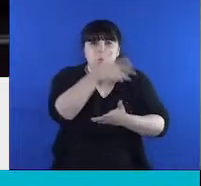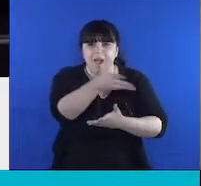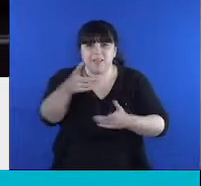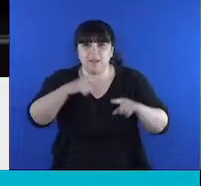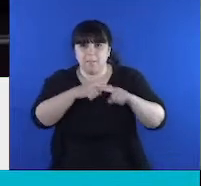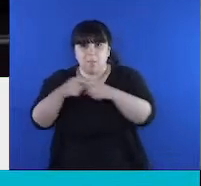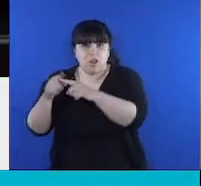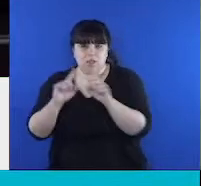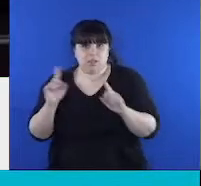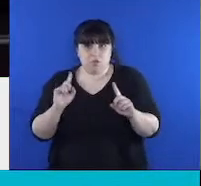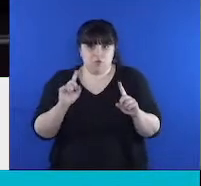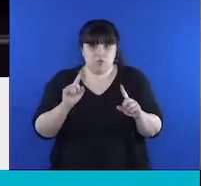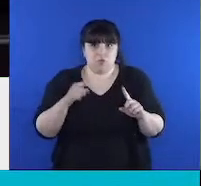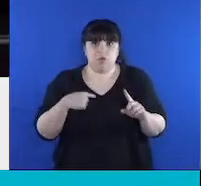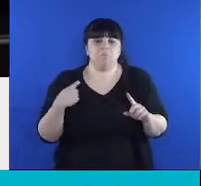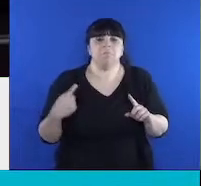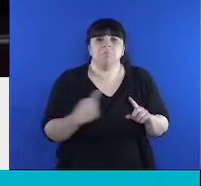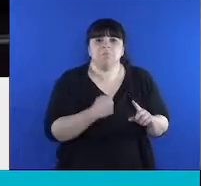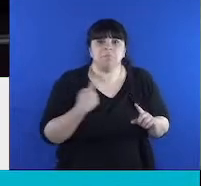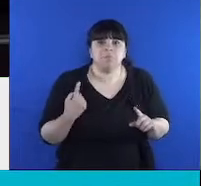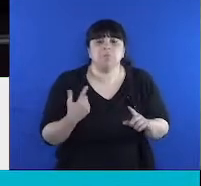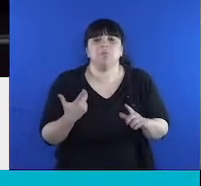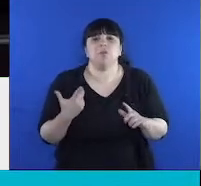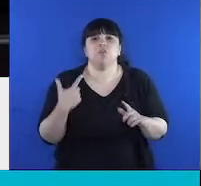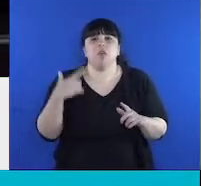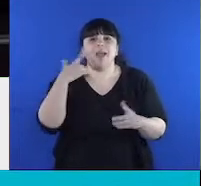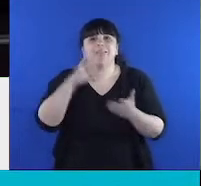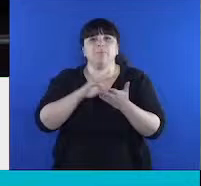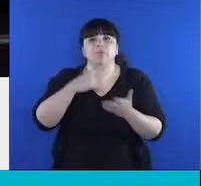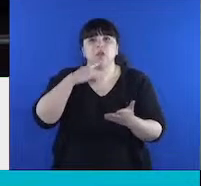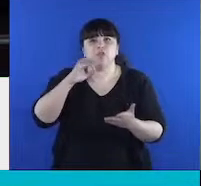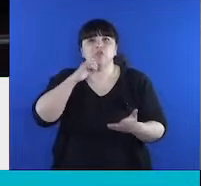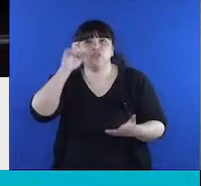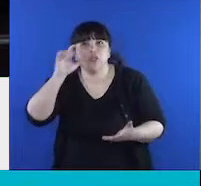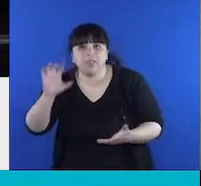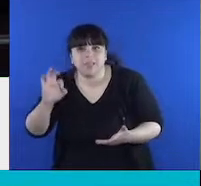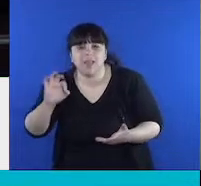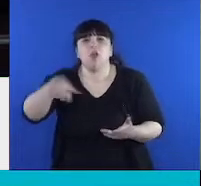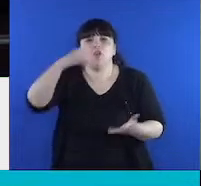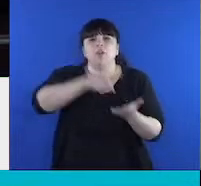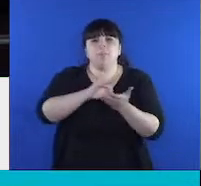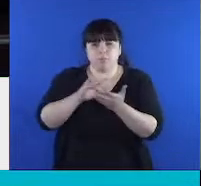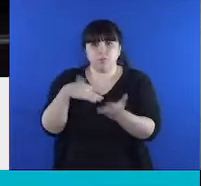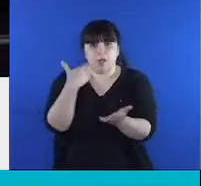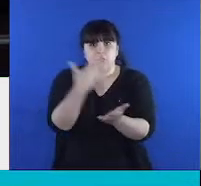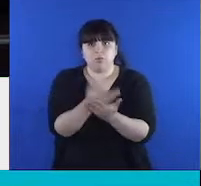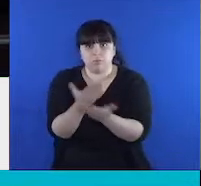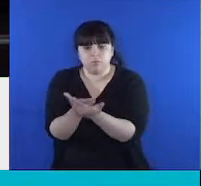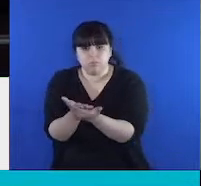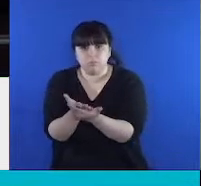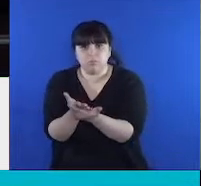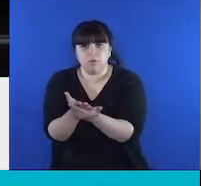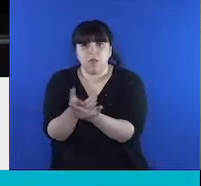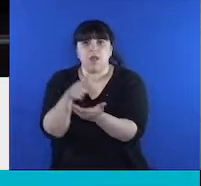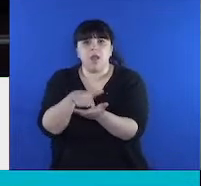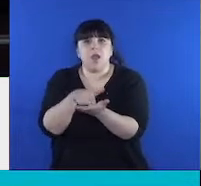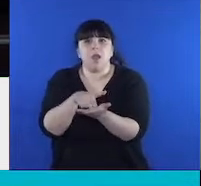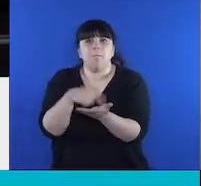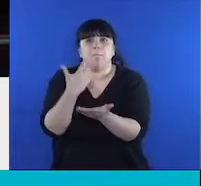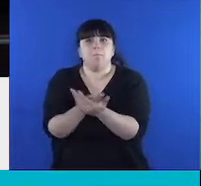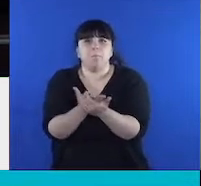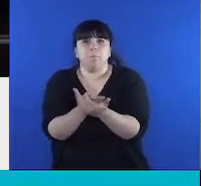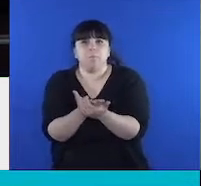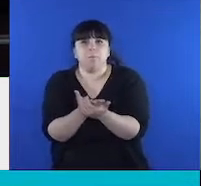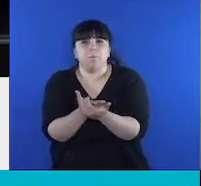que el diputado Sotelo y un grupo más de diputados ha presentado un proyecto para implementar las pistolas